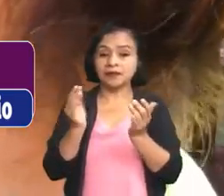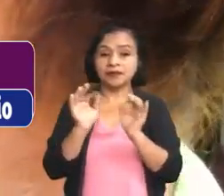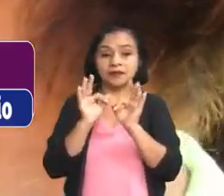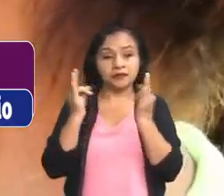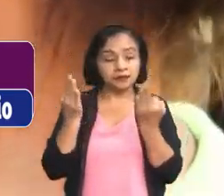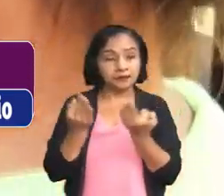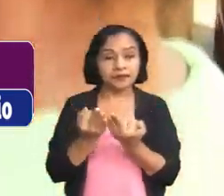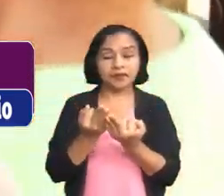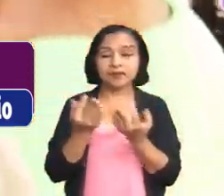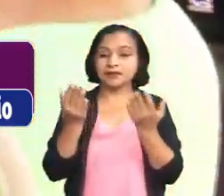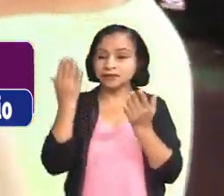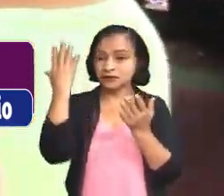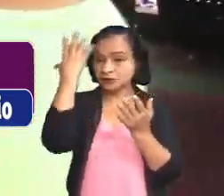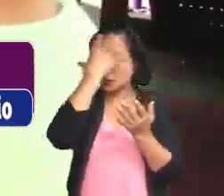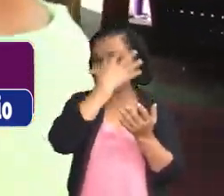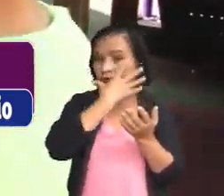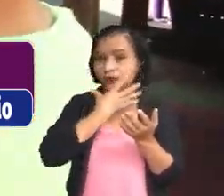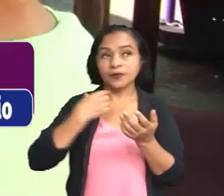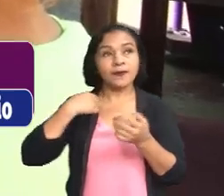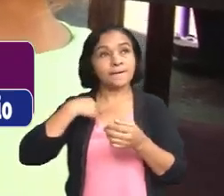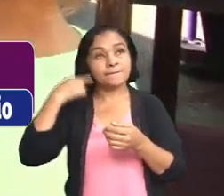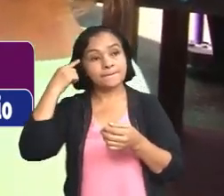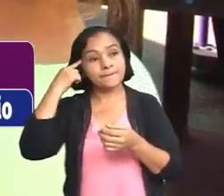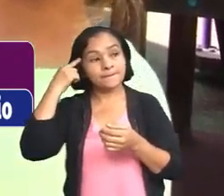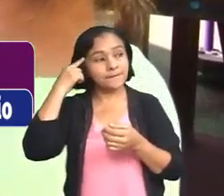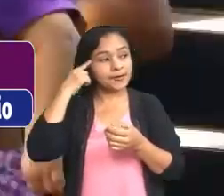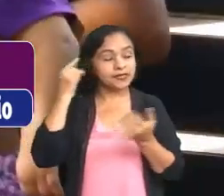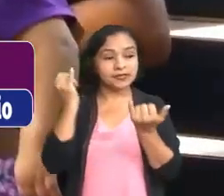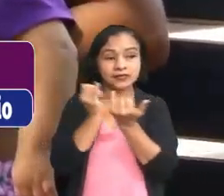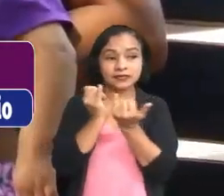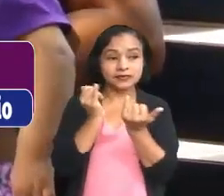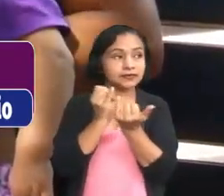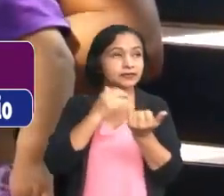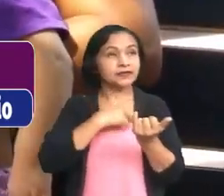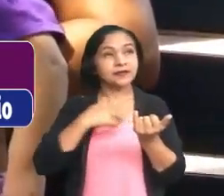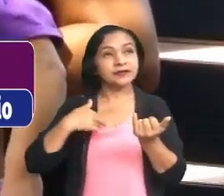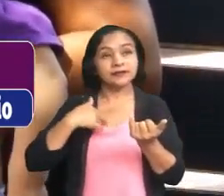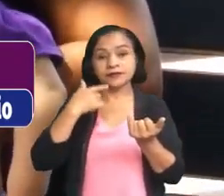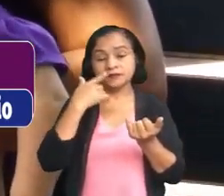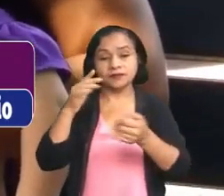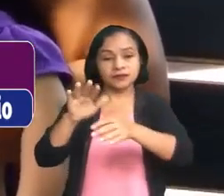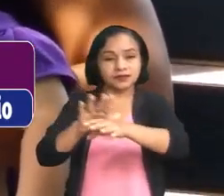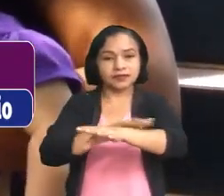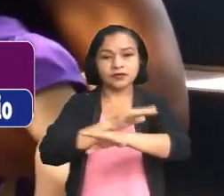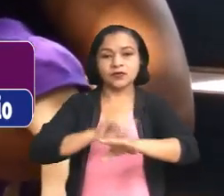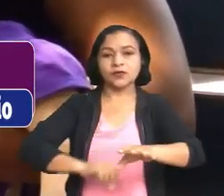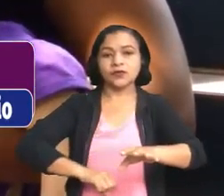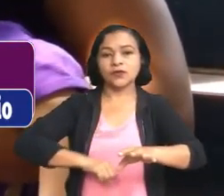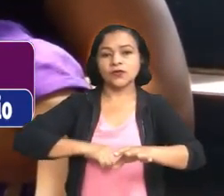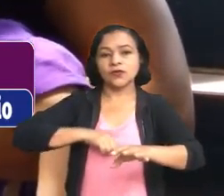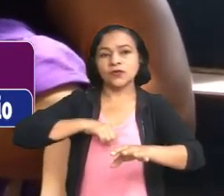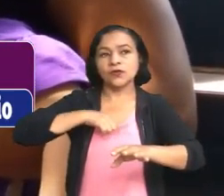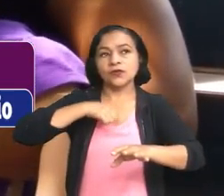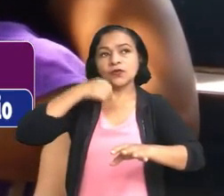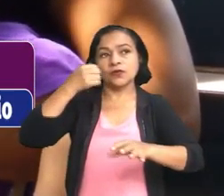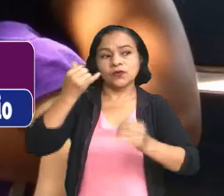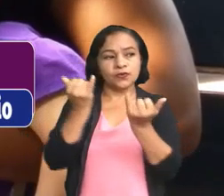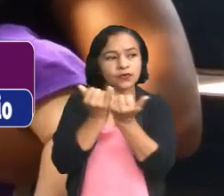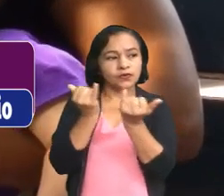¿verdad? Eso es lindo, que yo creo que nos debe hacer o sentir muy orgullosos porque existe